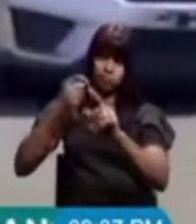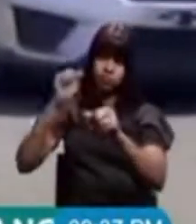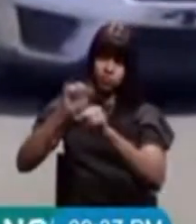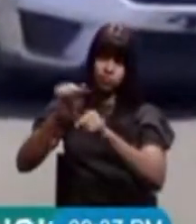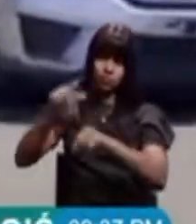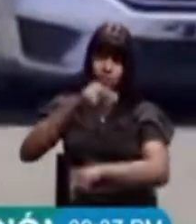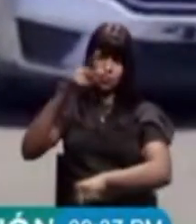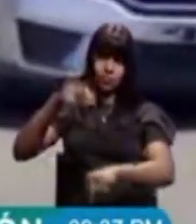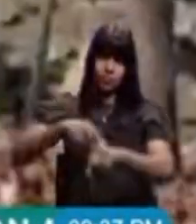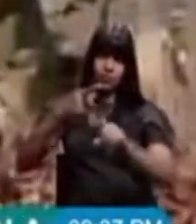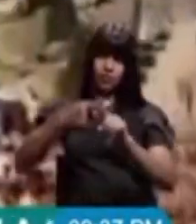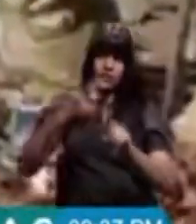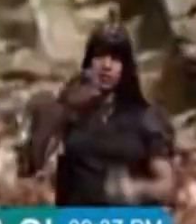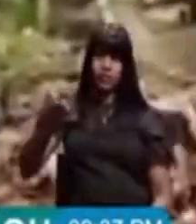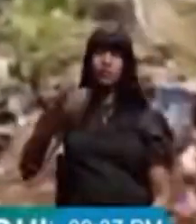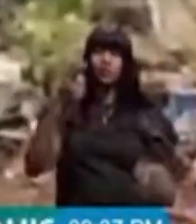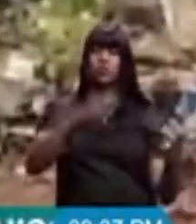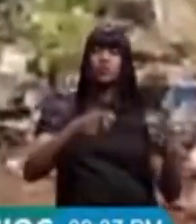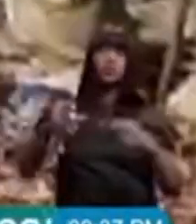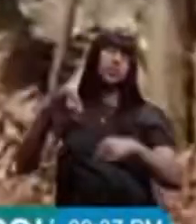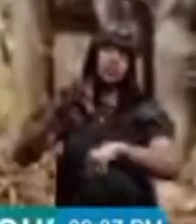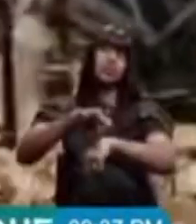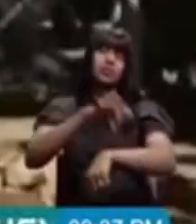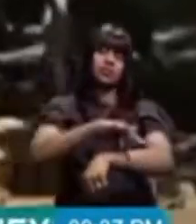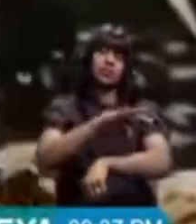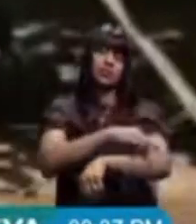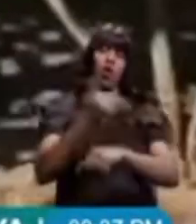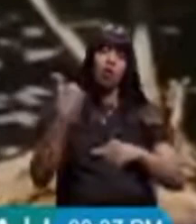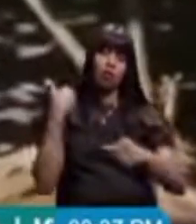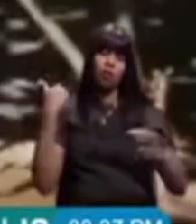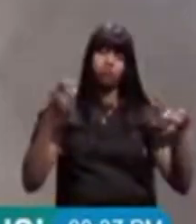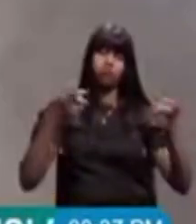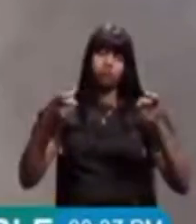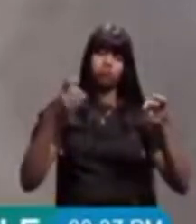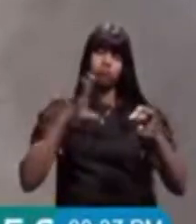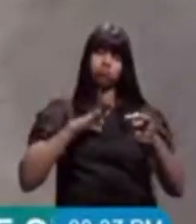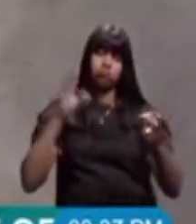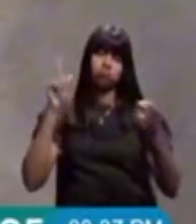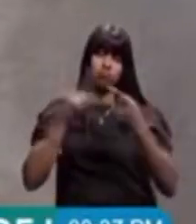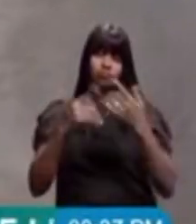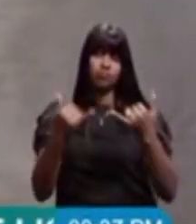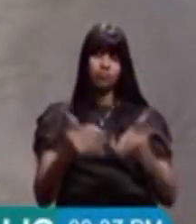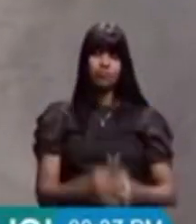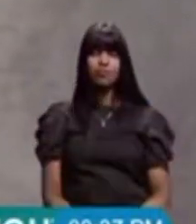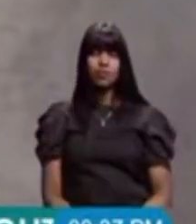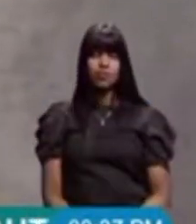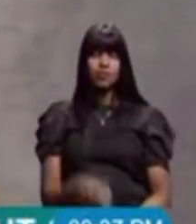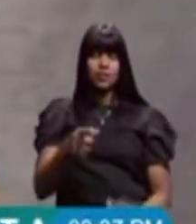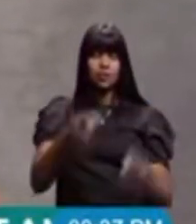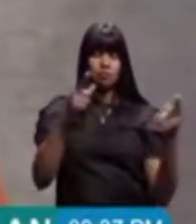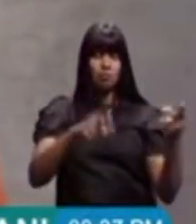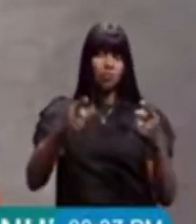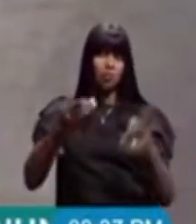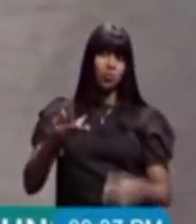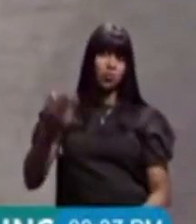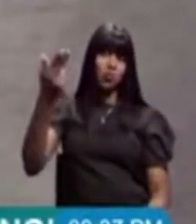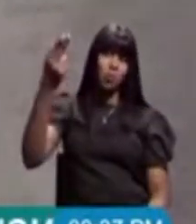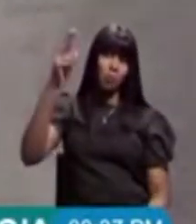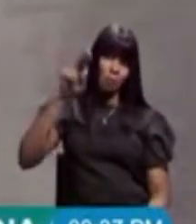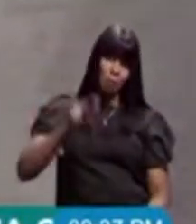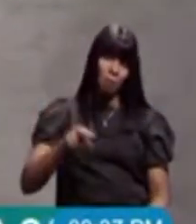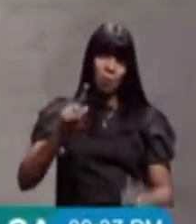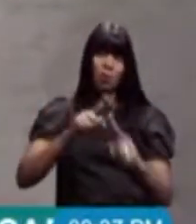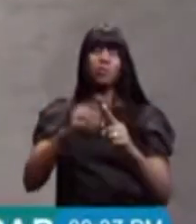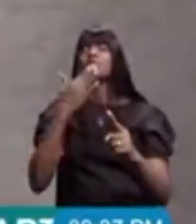esta regional del Cibao, los casos de dengue están controlados por el momento. Estos casos tanto suben como bajan, pero gracias a Dios,